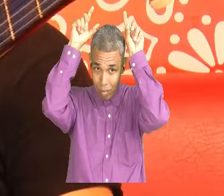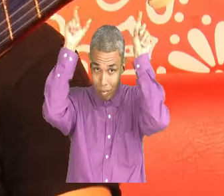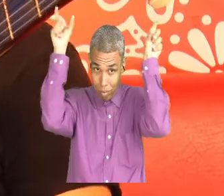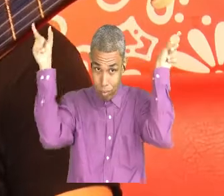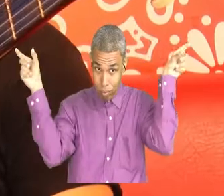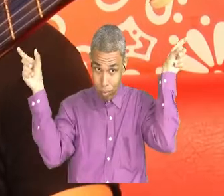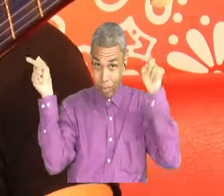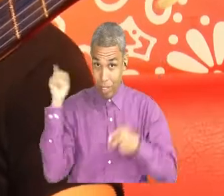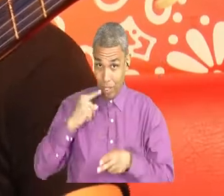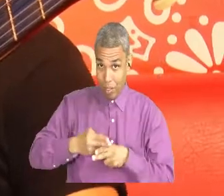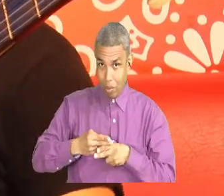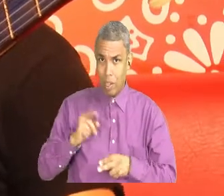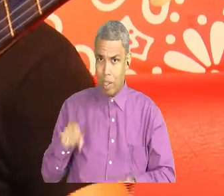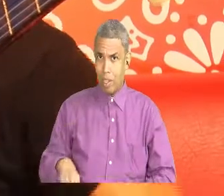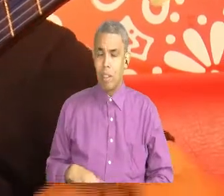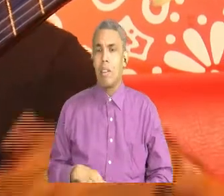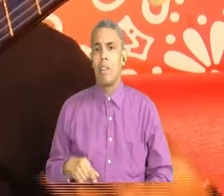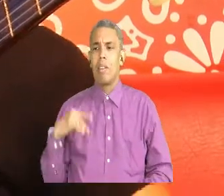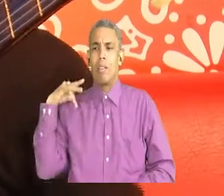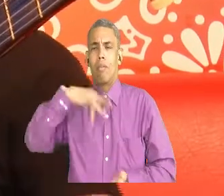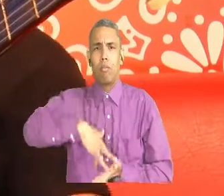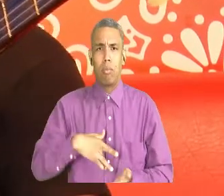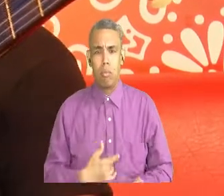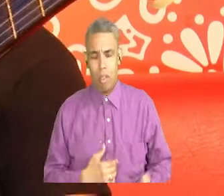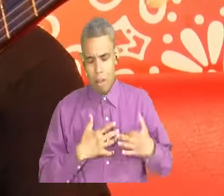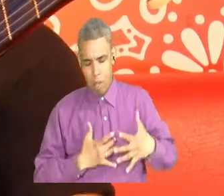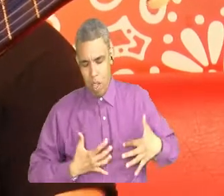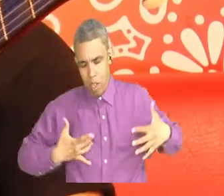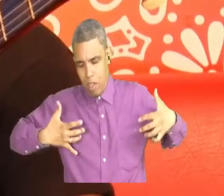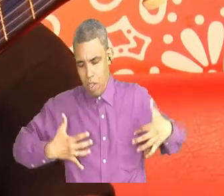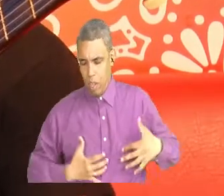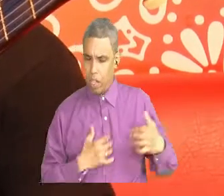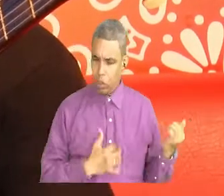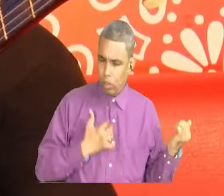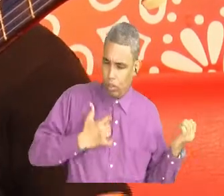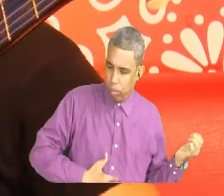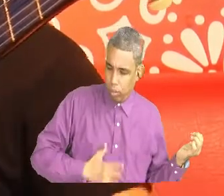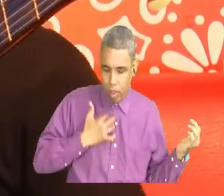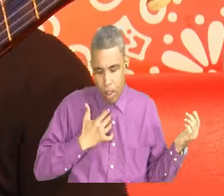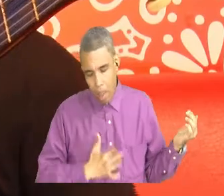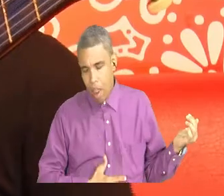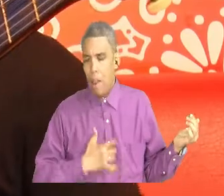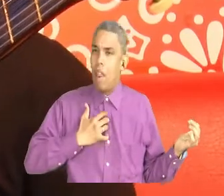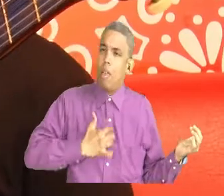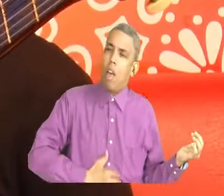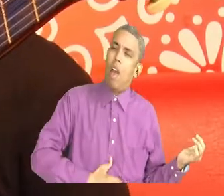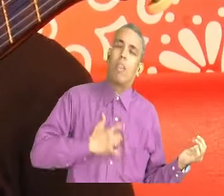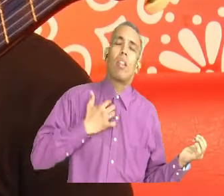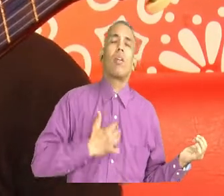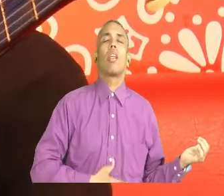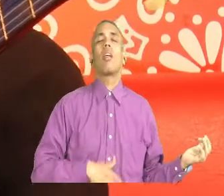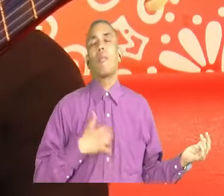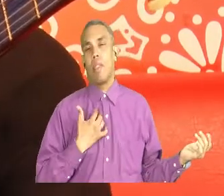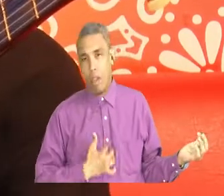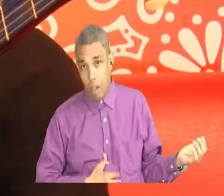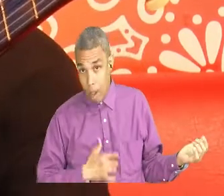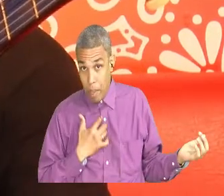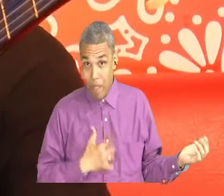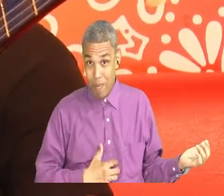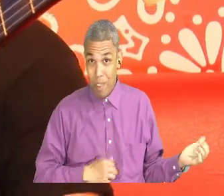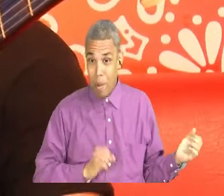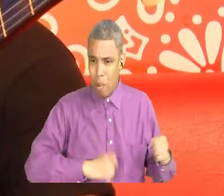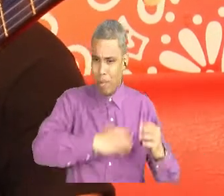para dedicar, lleno de canciones para compartir, para escuchar, y bueno, vamos a estar cargado de lo que no puede faltar: buen vallenato, música de